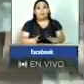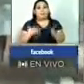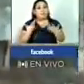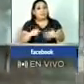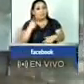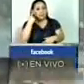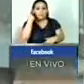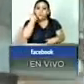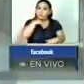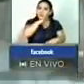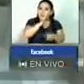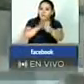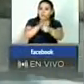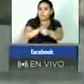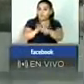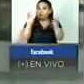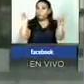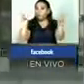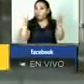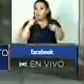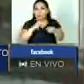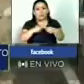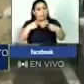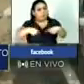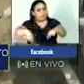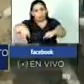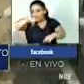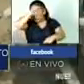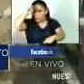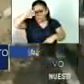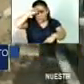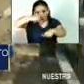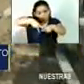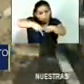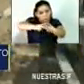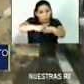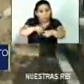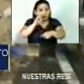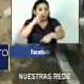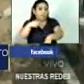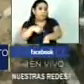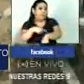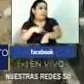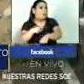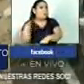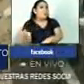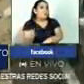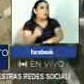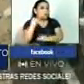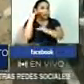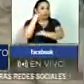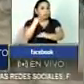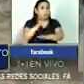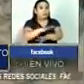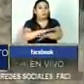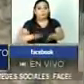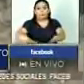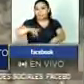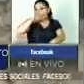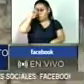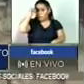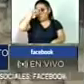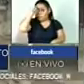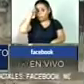de la pandemia por COVID-19, las obras continúan. Según el plazo que se tenía previsto, los trabajos se